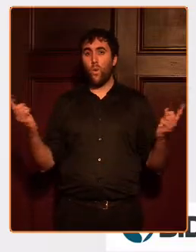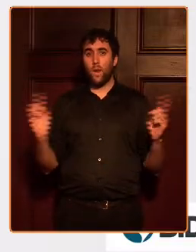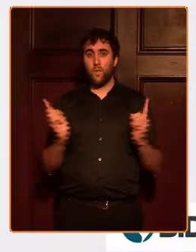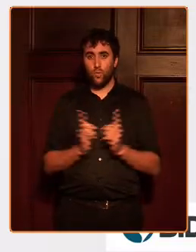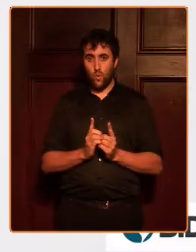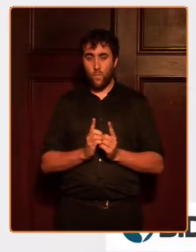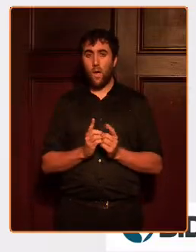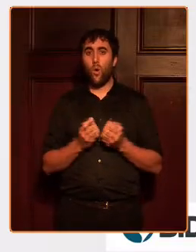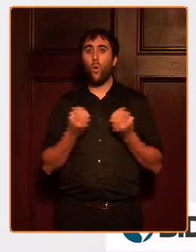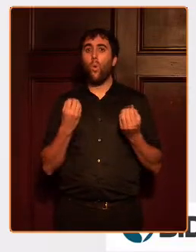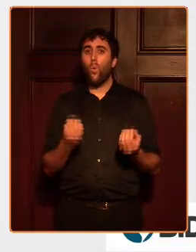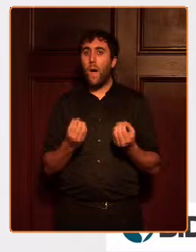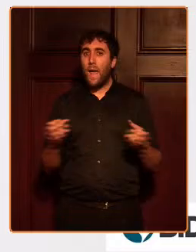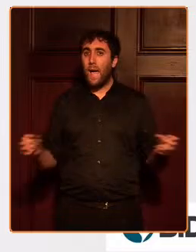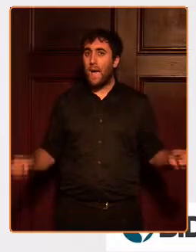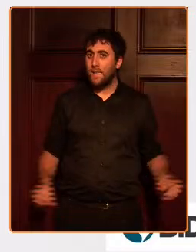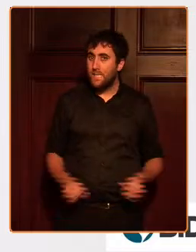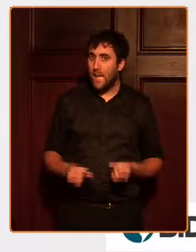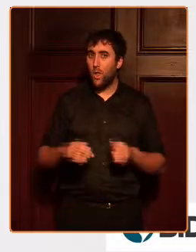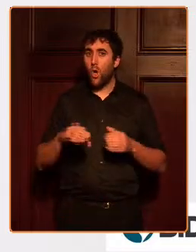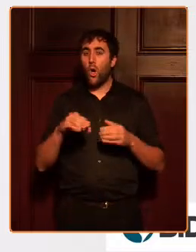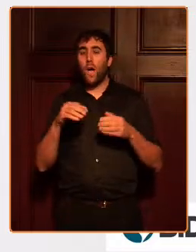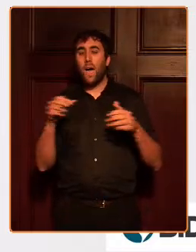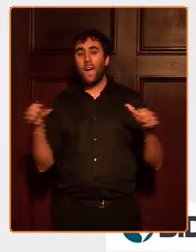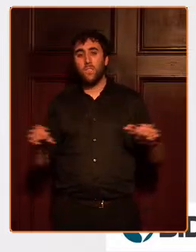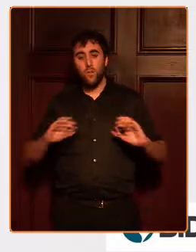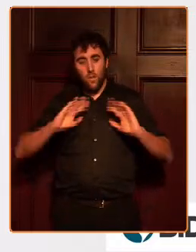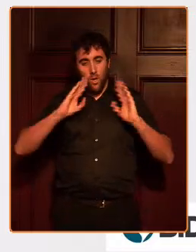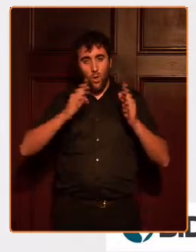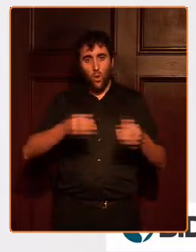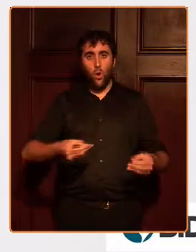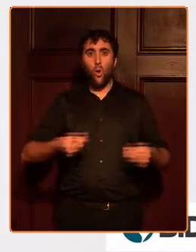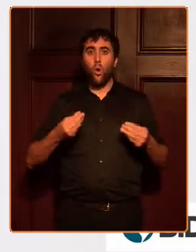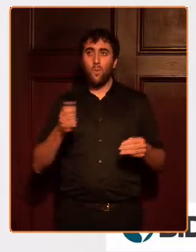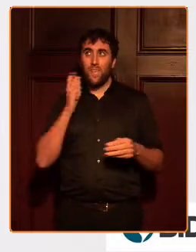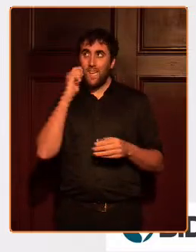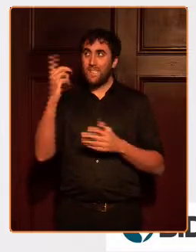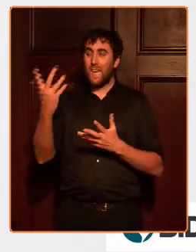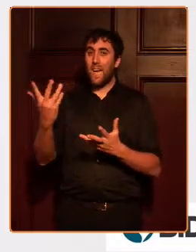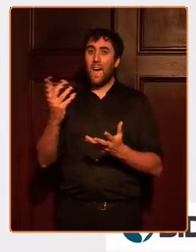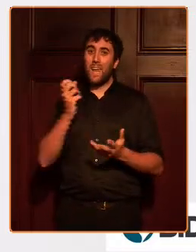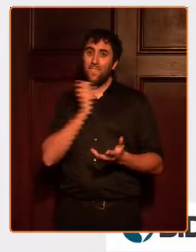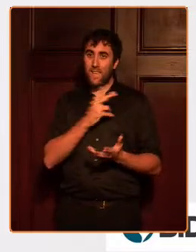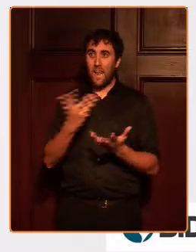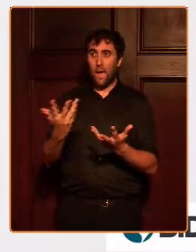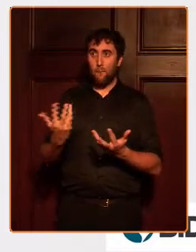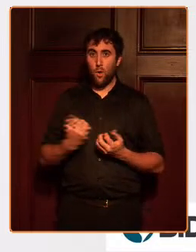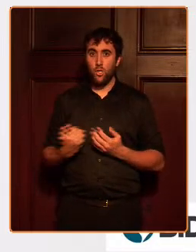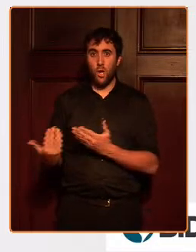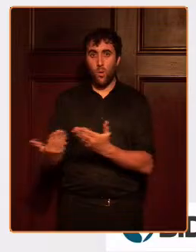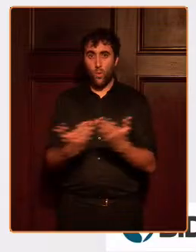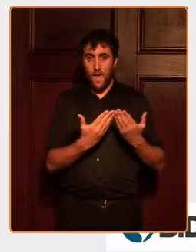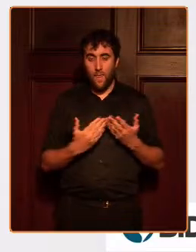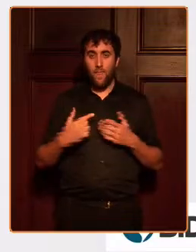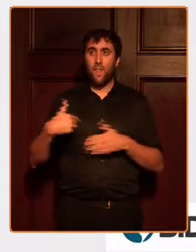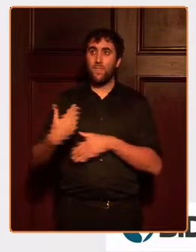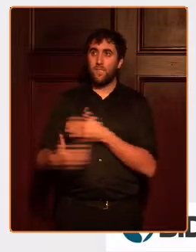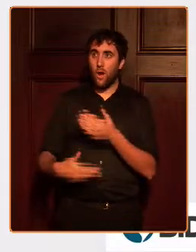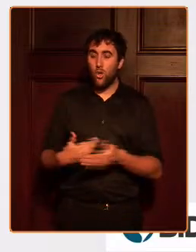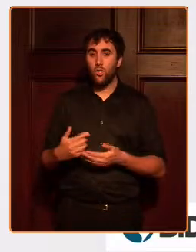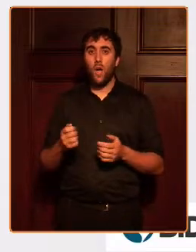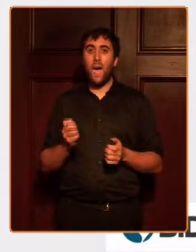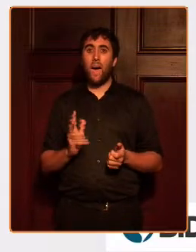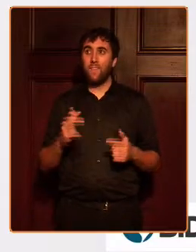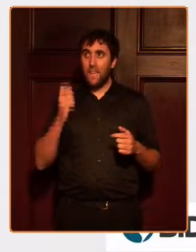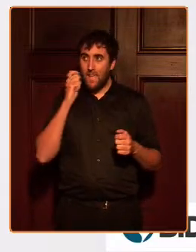de cuáles son esas aplicaciones, de cómo la inteligencia artificial puede ayudar a los estudiantes, tanto en el desarrollo de habilidades, en la motivación,